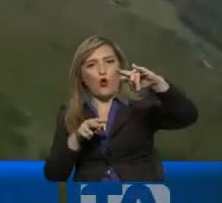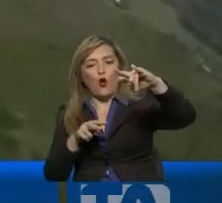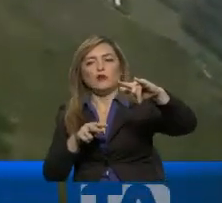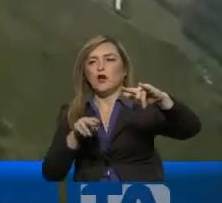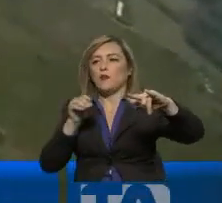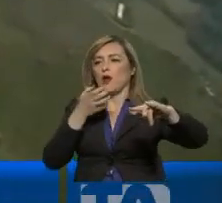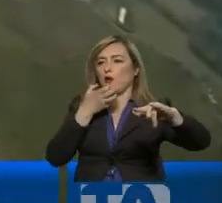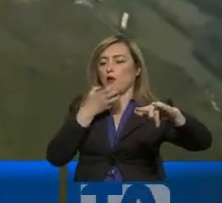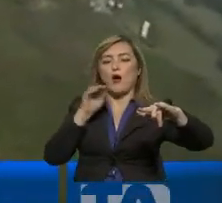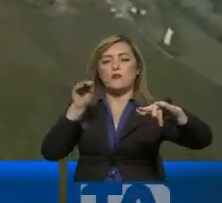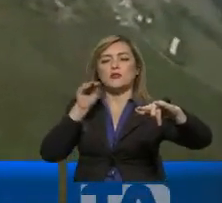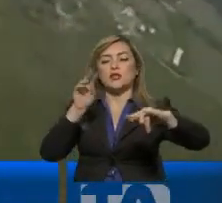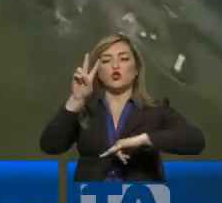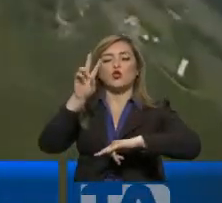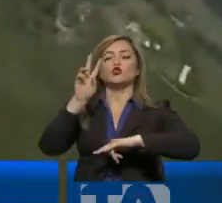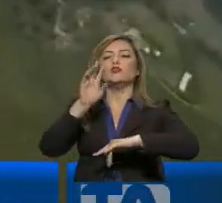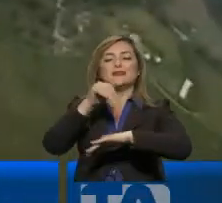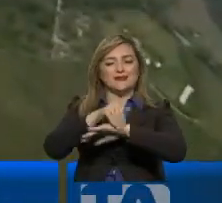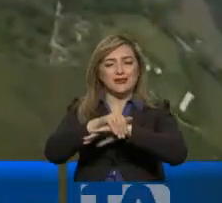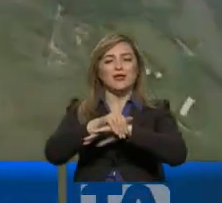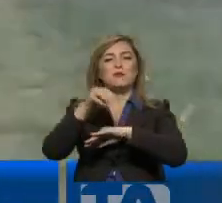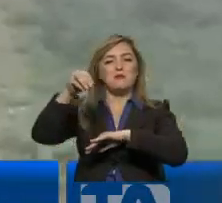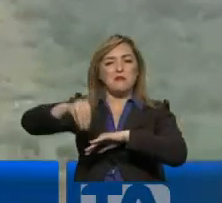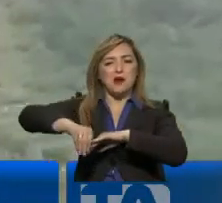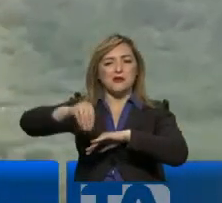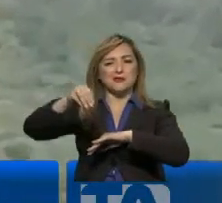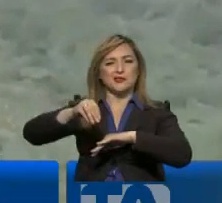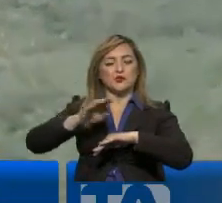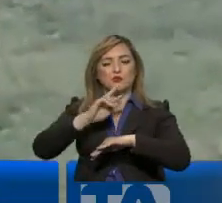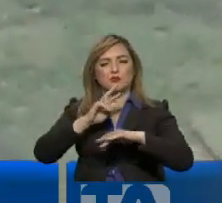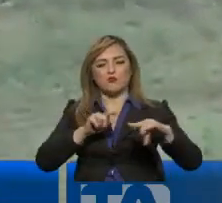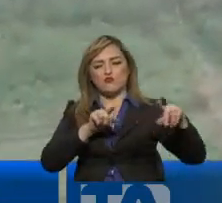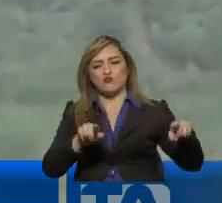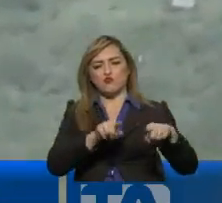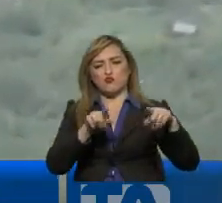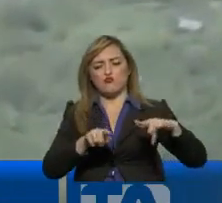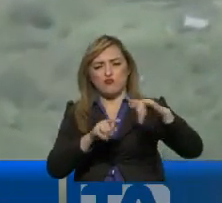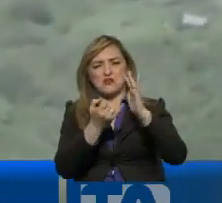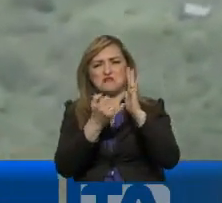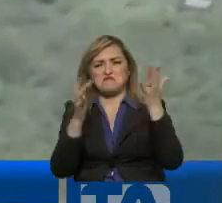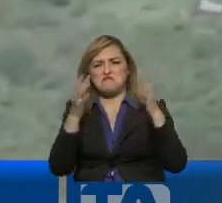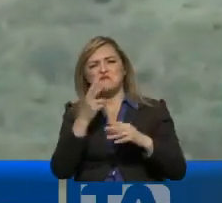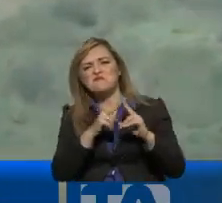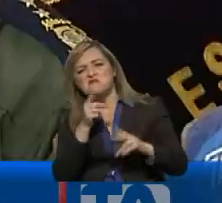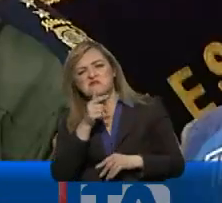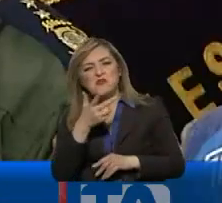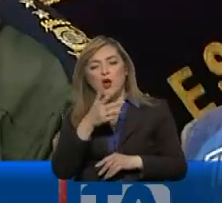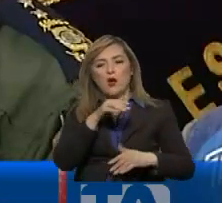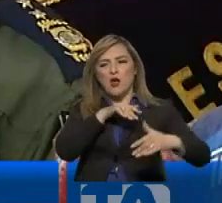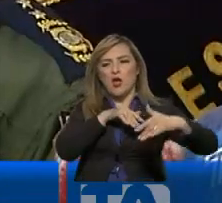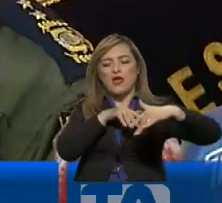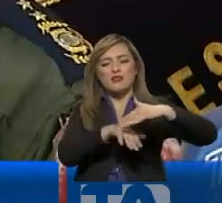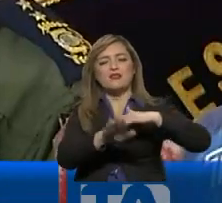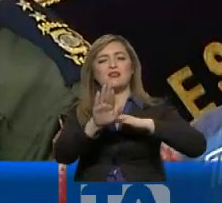se dio a las 2:30 del martes desde aguas internacionales. Una avioneta no identificada se estaba dirigiendo a Ecuador. A las